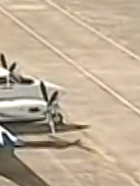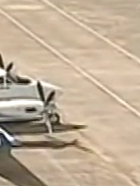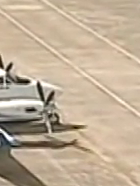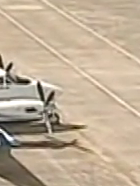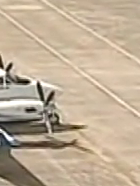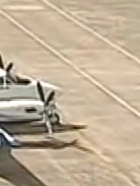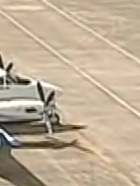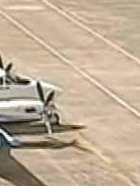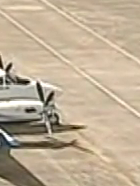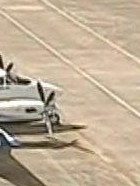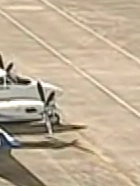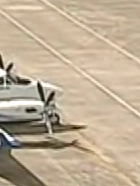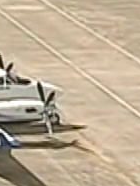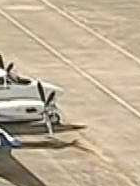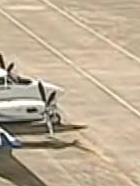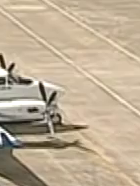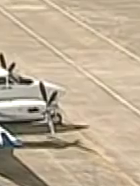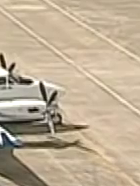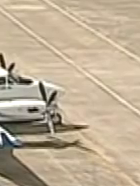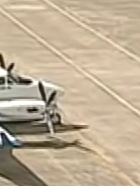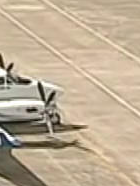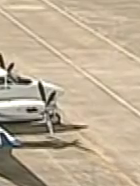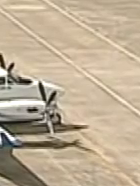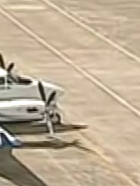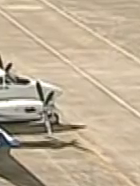Factor de corrección.